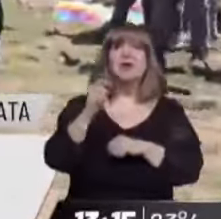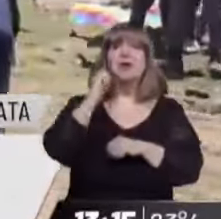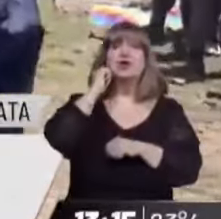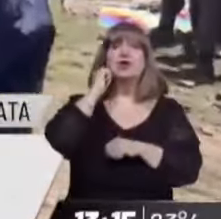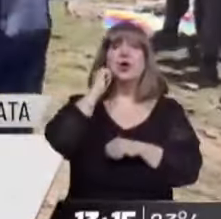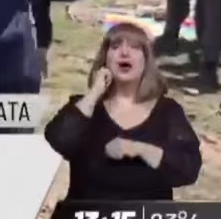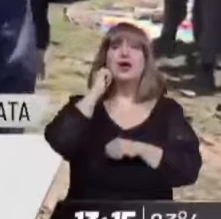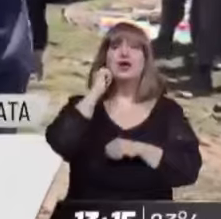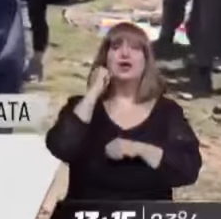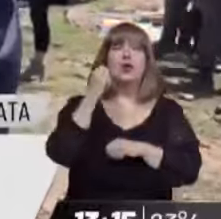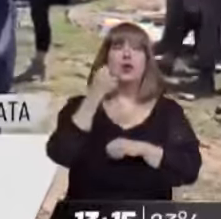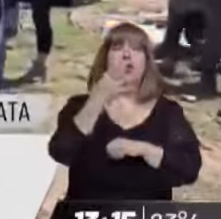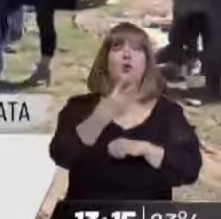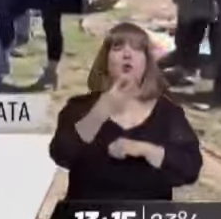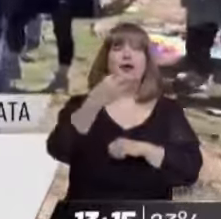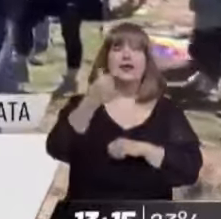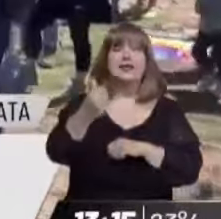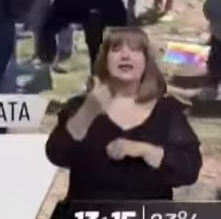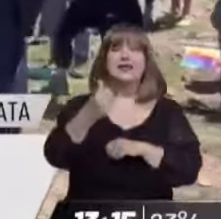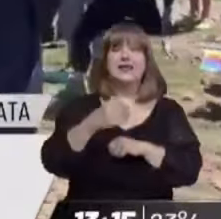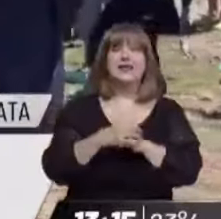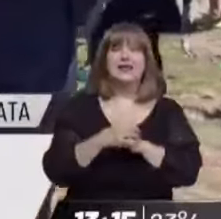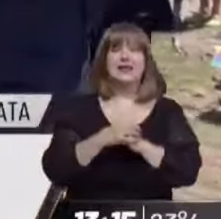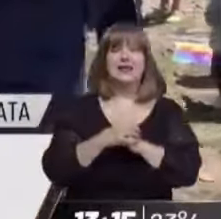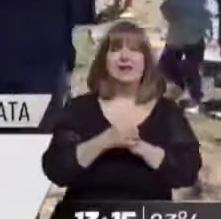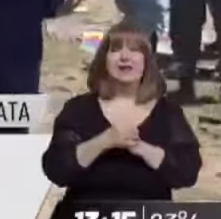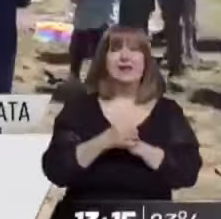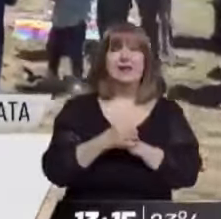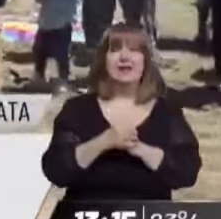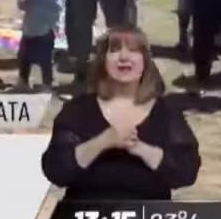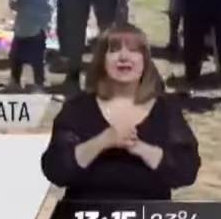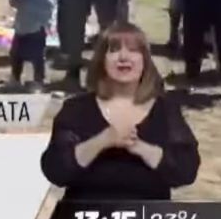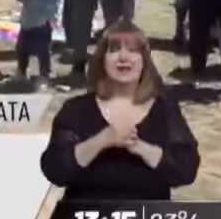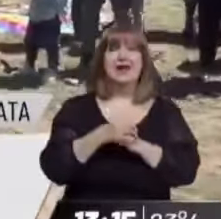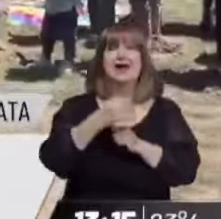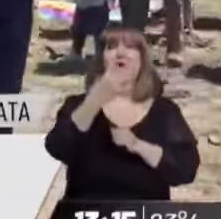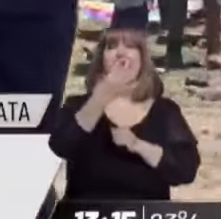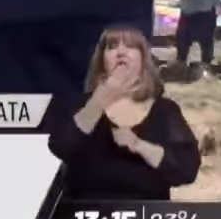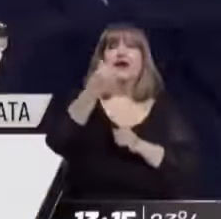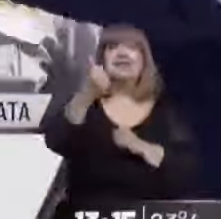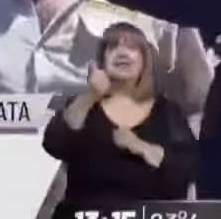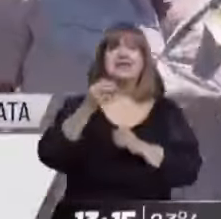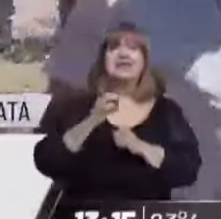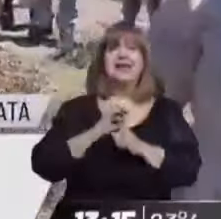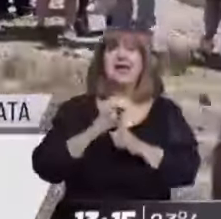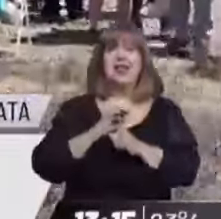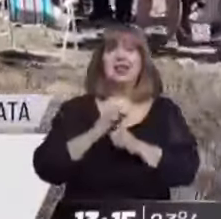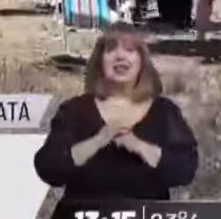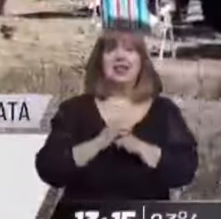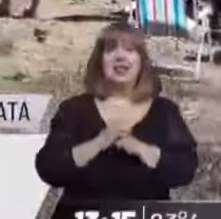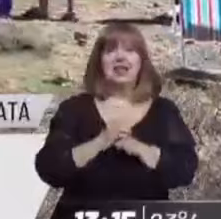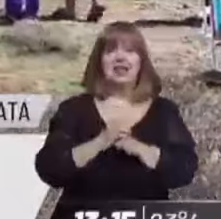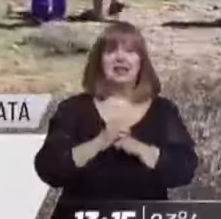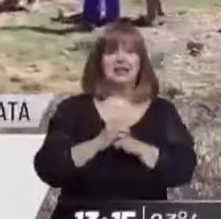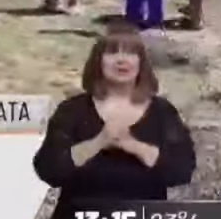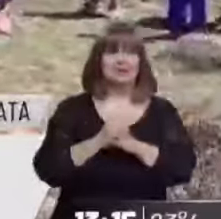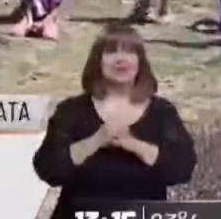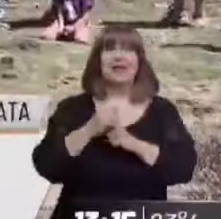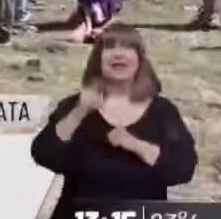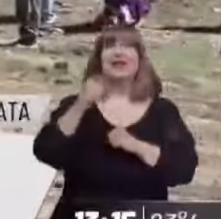están hablando. ¡Cóndor! ¡Argentina! ¡Te saluda! ¡La fuerza que se